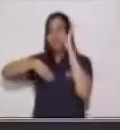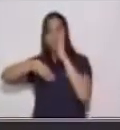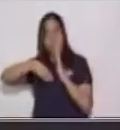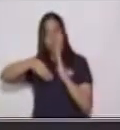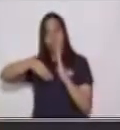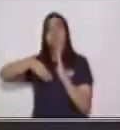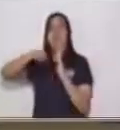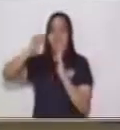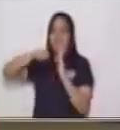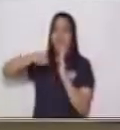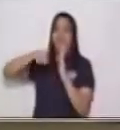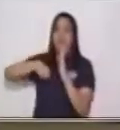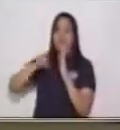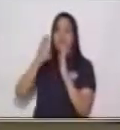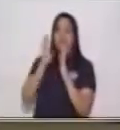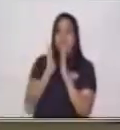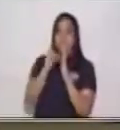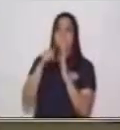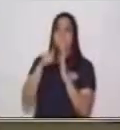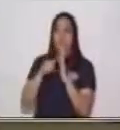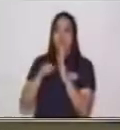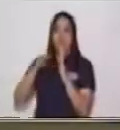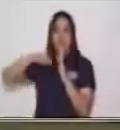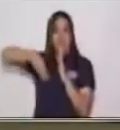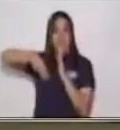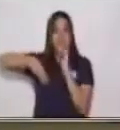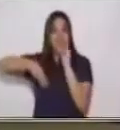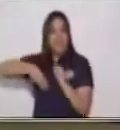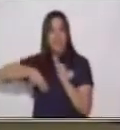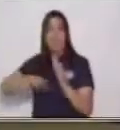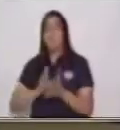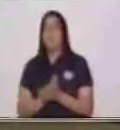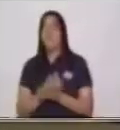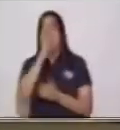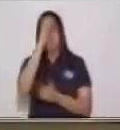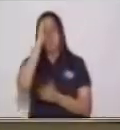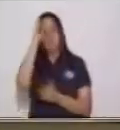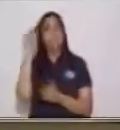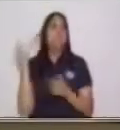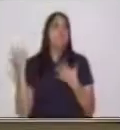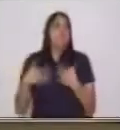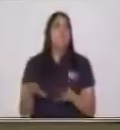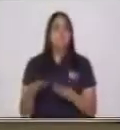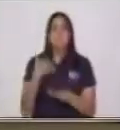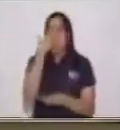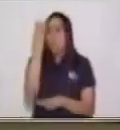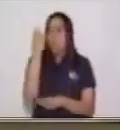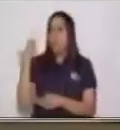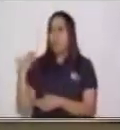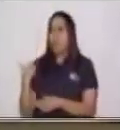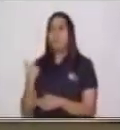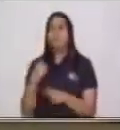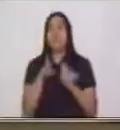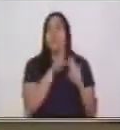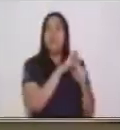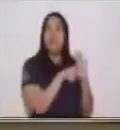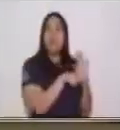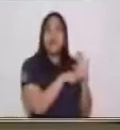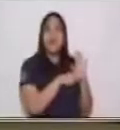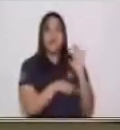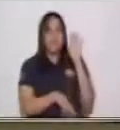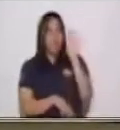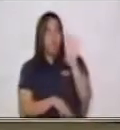es esta B la que debes utilizar. Algo que se me olvidaba mencionarte es que en la regla número 4, por